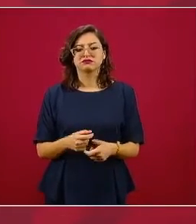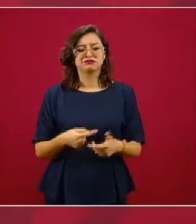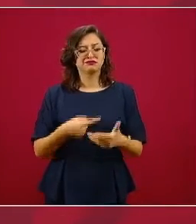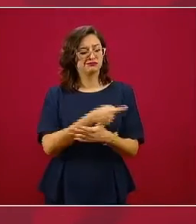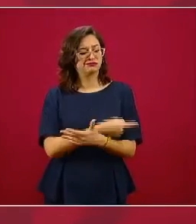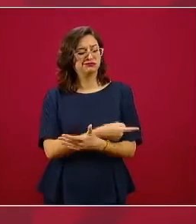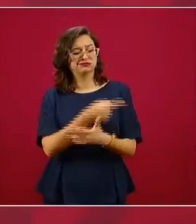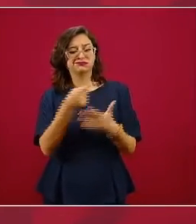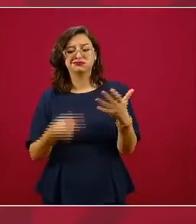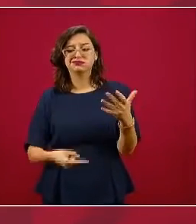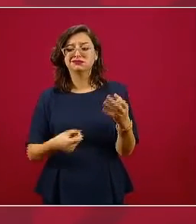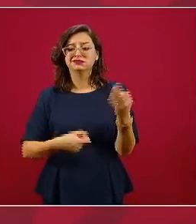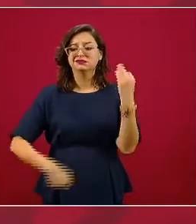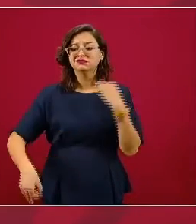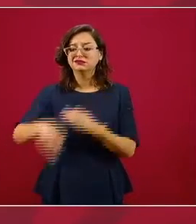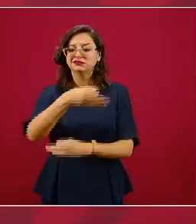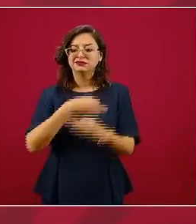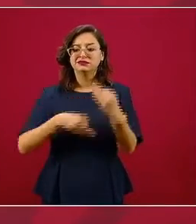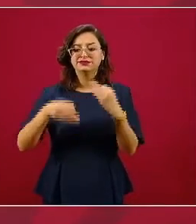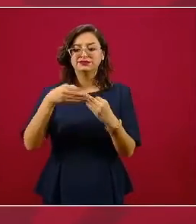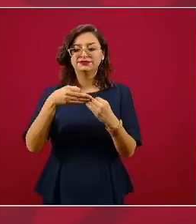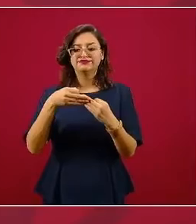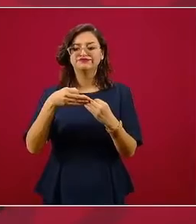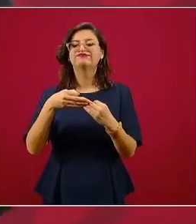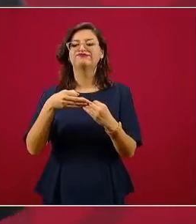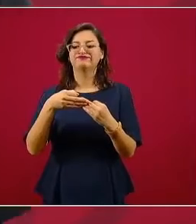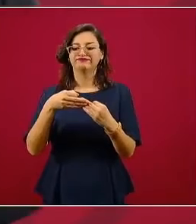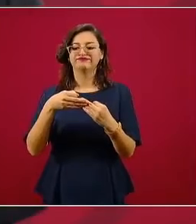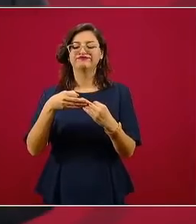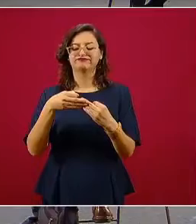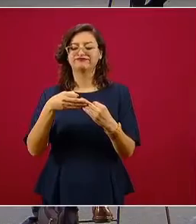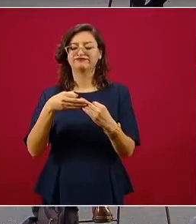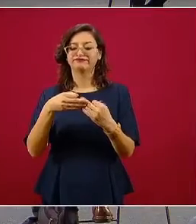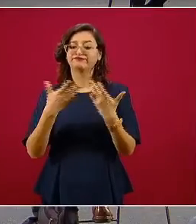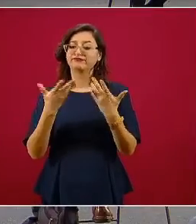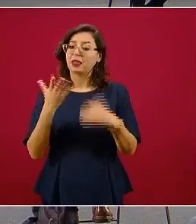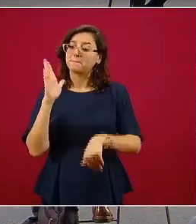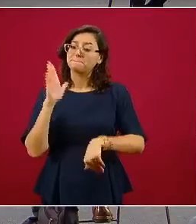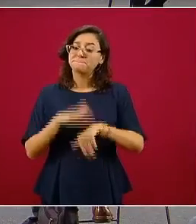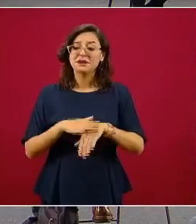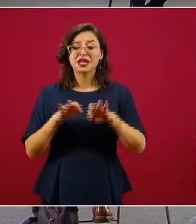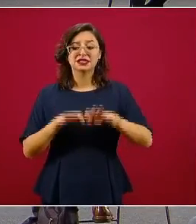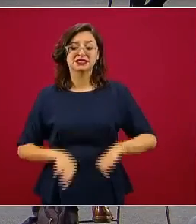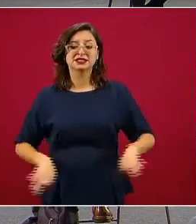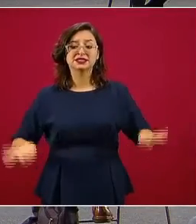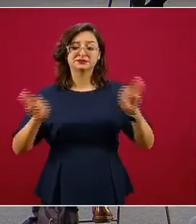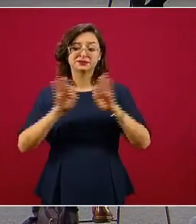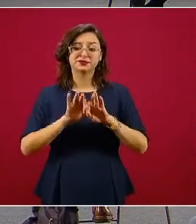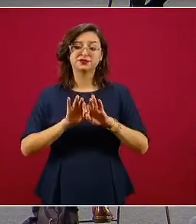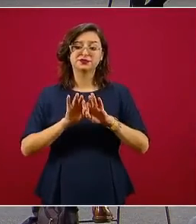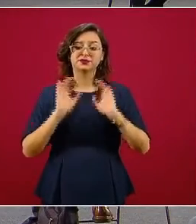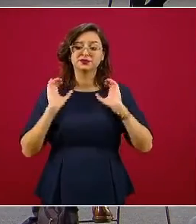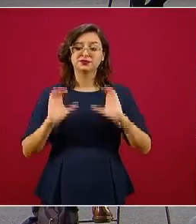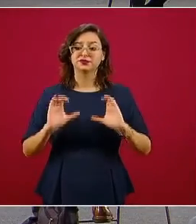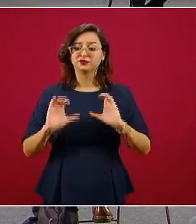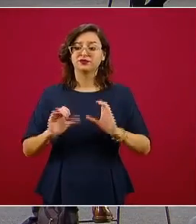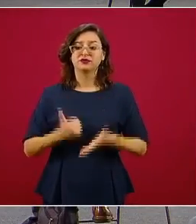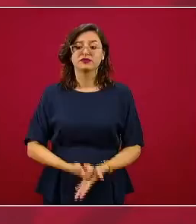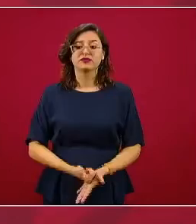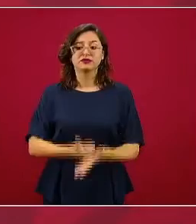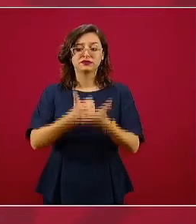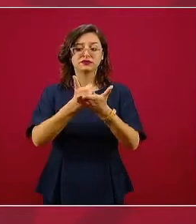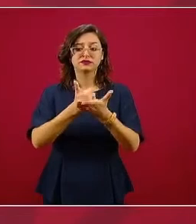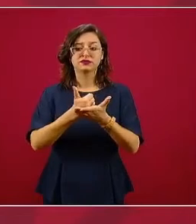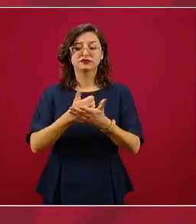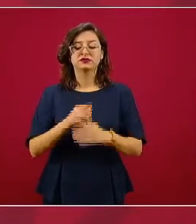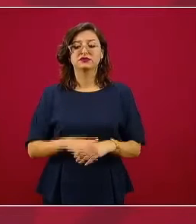Todo esto es lo que más nos ayuda